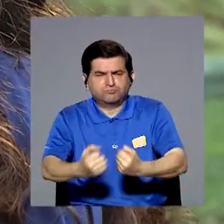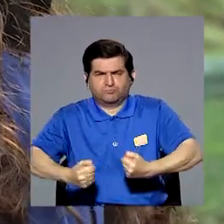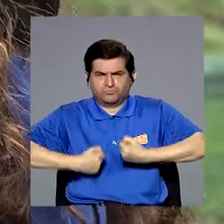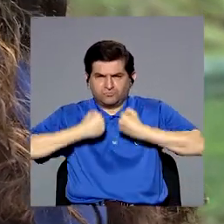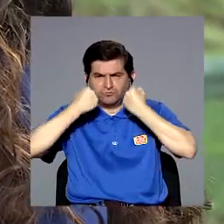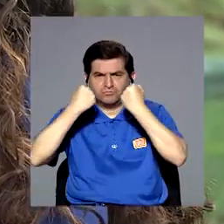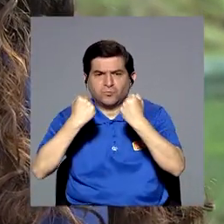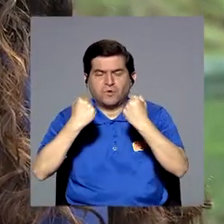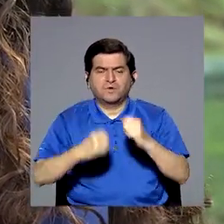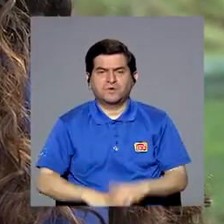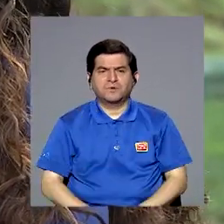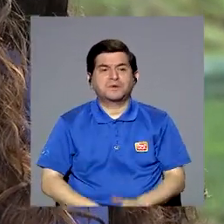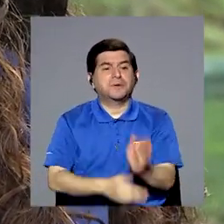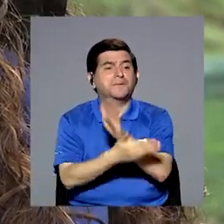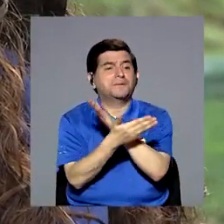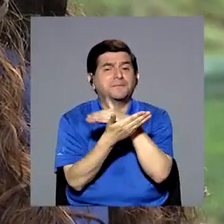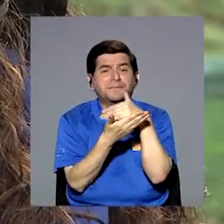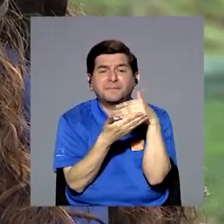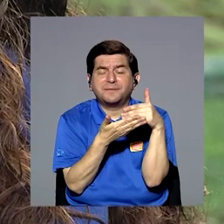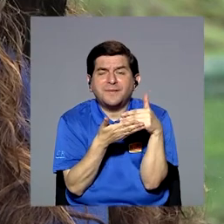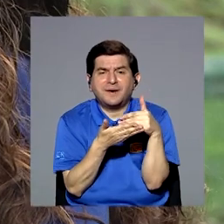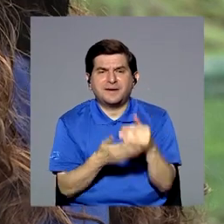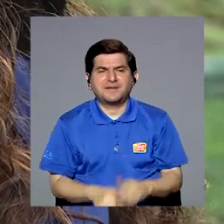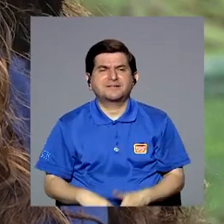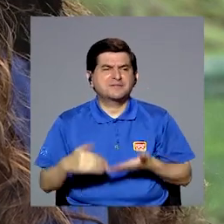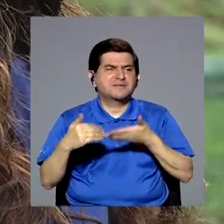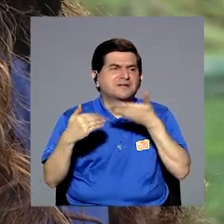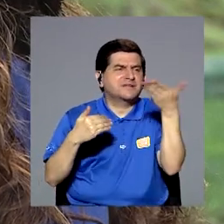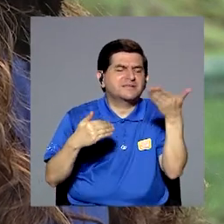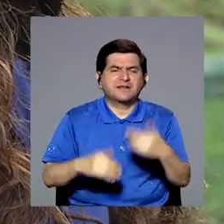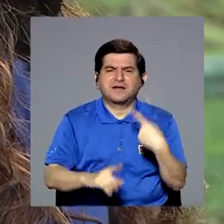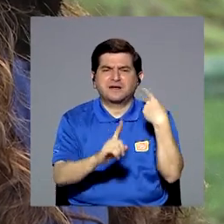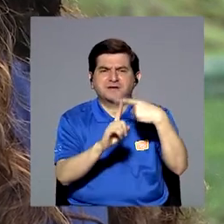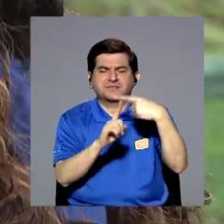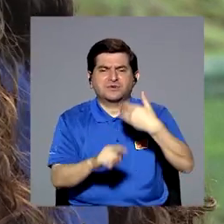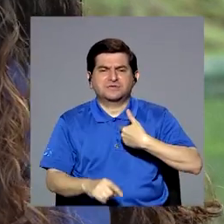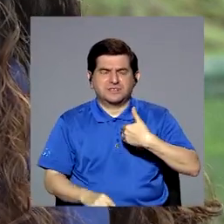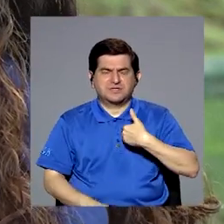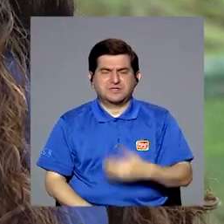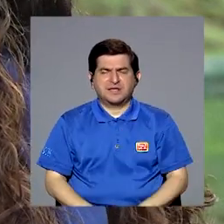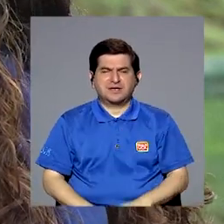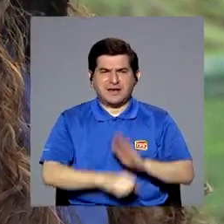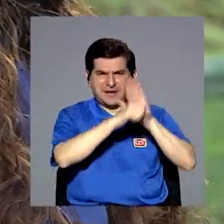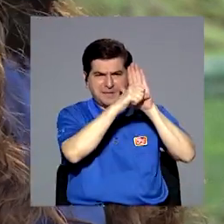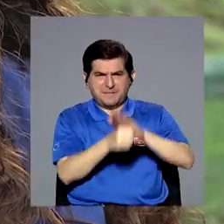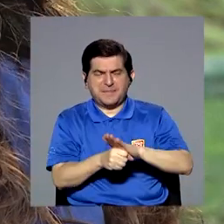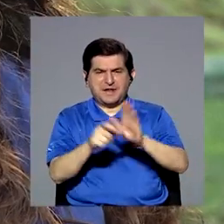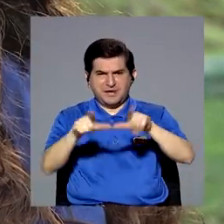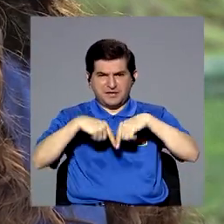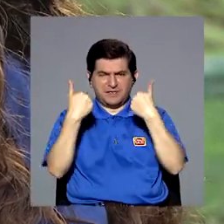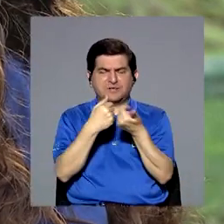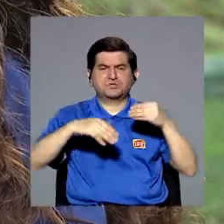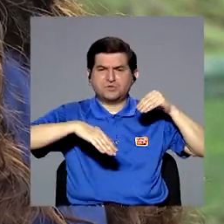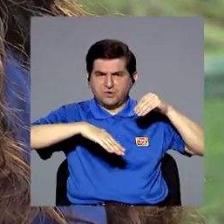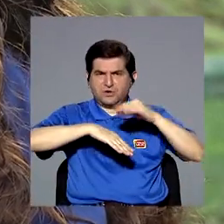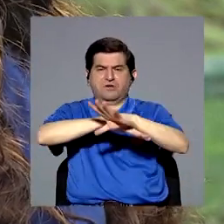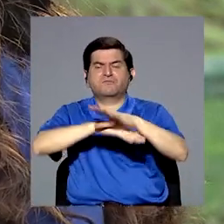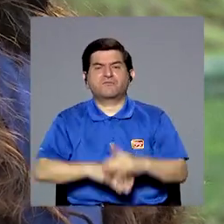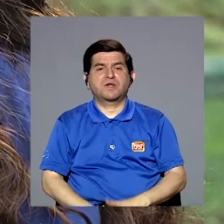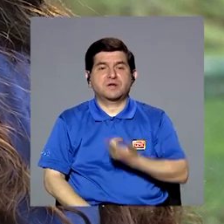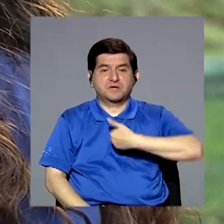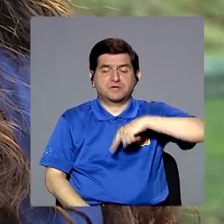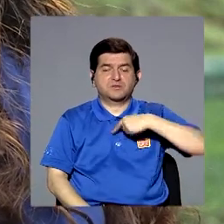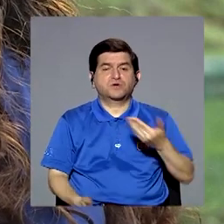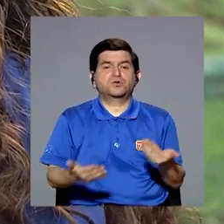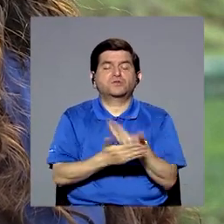porque también parte de los aspectos positivos que tiene la presión de los grupos y esta influencia es que podemos